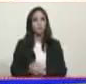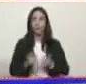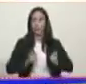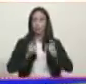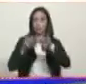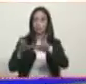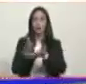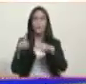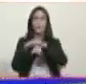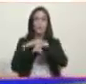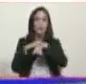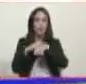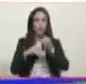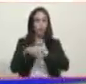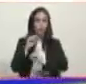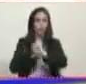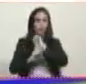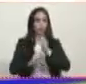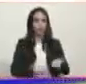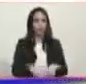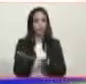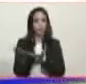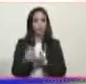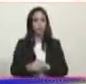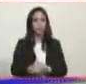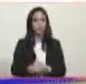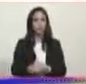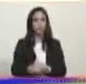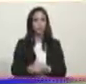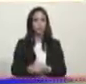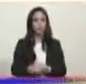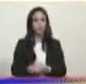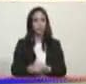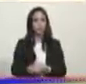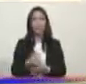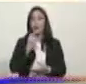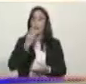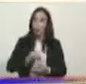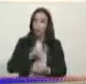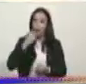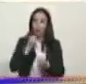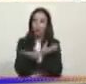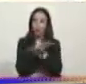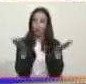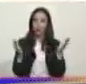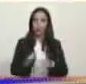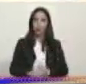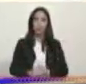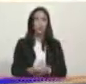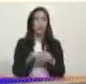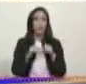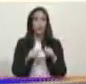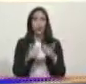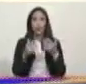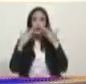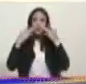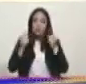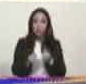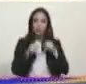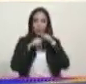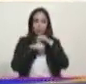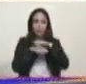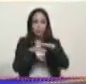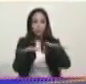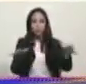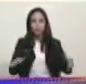manos, Reverol, seguridad ciudadana. Buenas tardes, tenemos una mesa permanente de seguridad que se